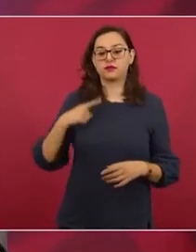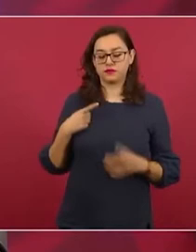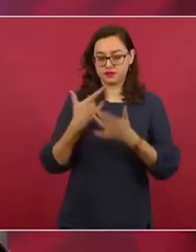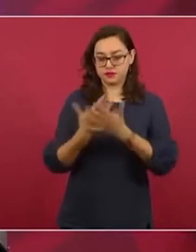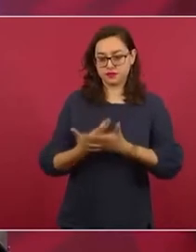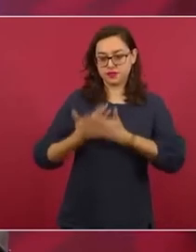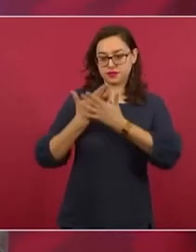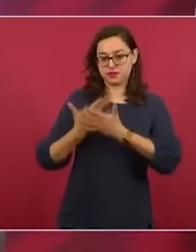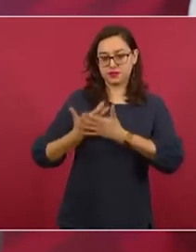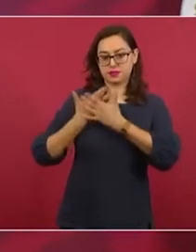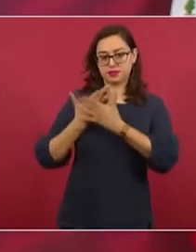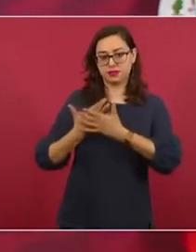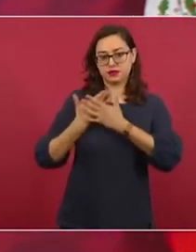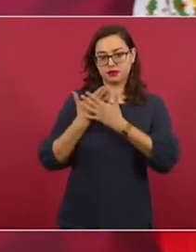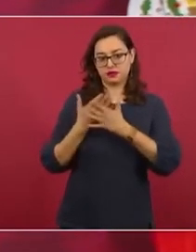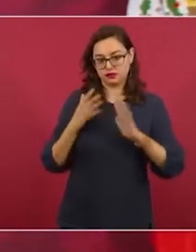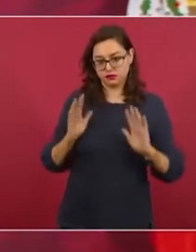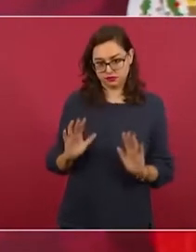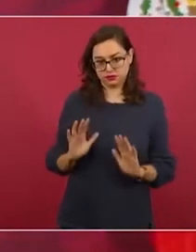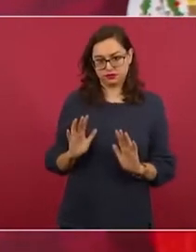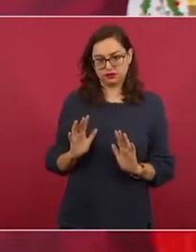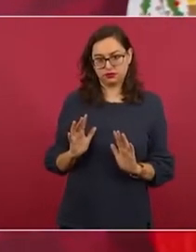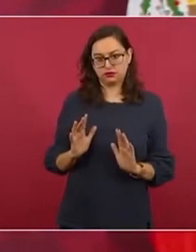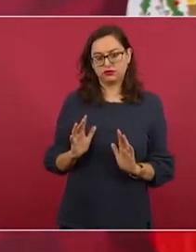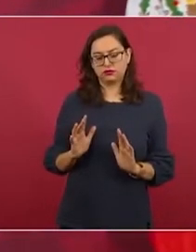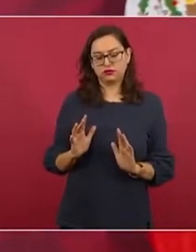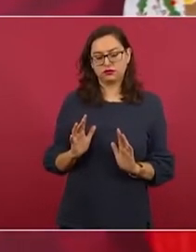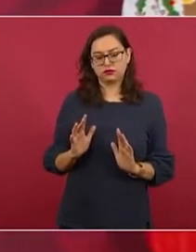Y sería un hecho